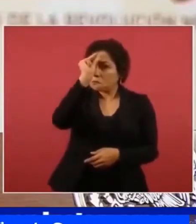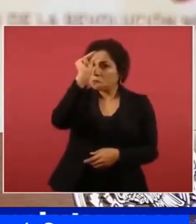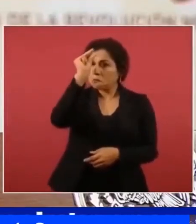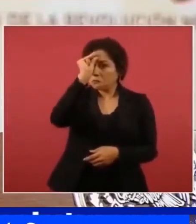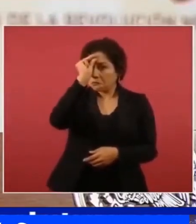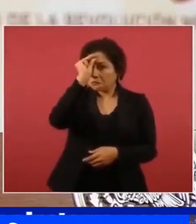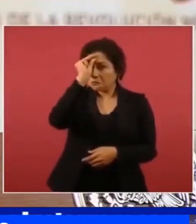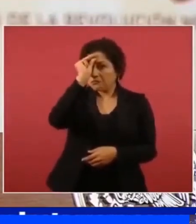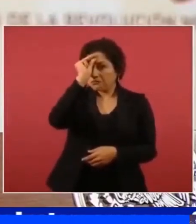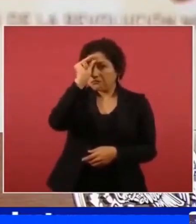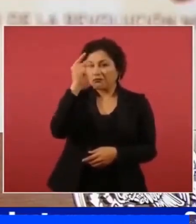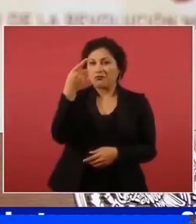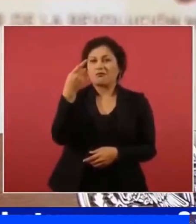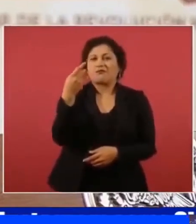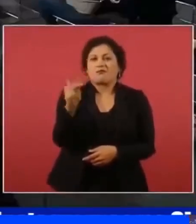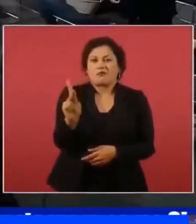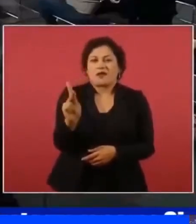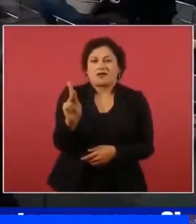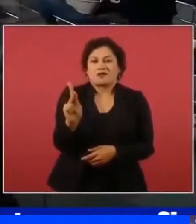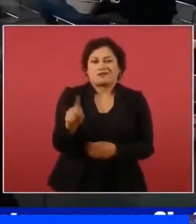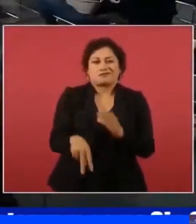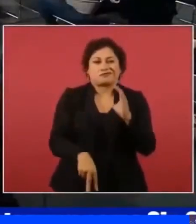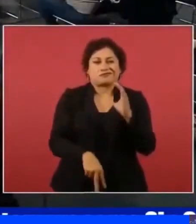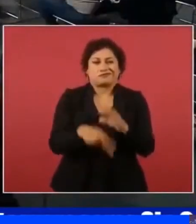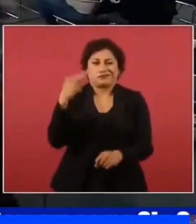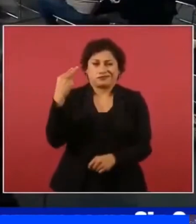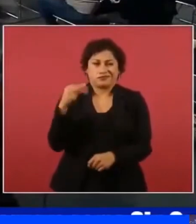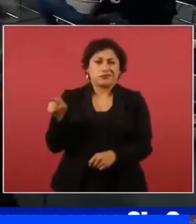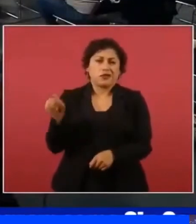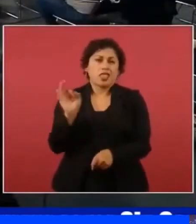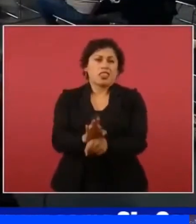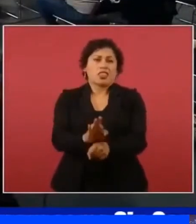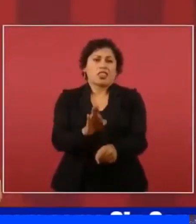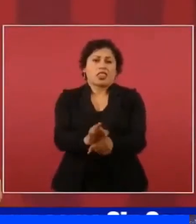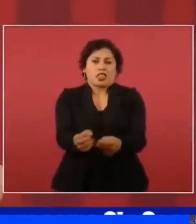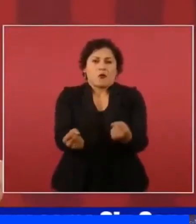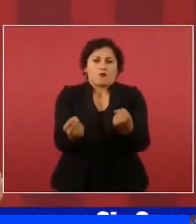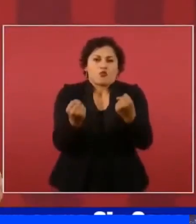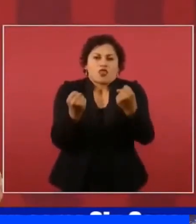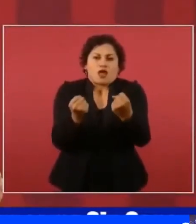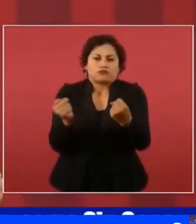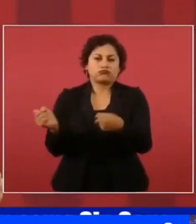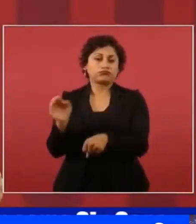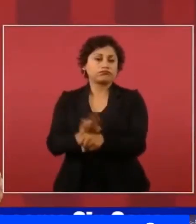defensores del poder, siempre.